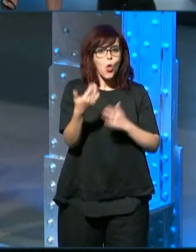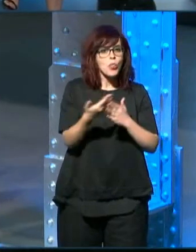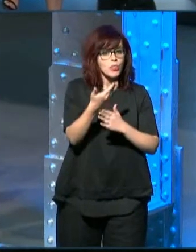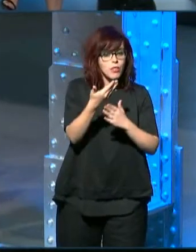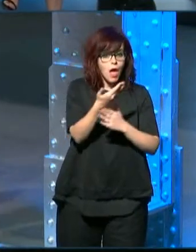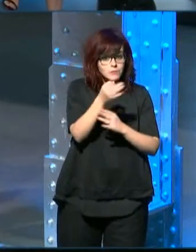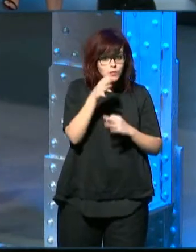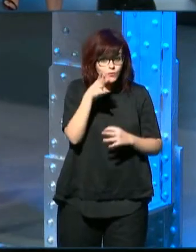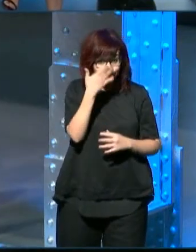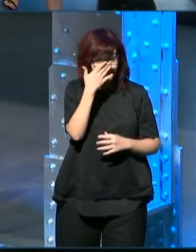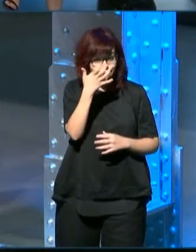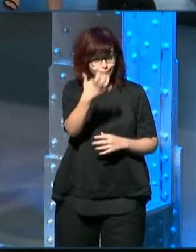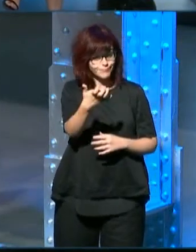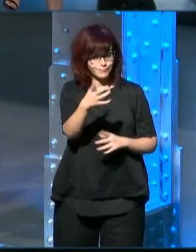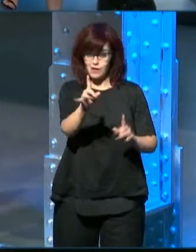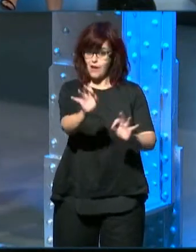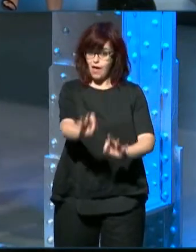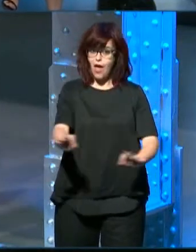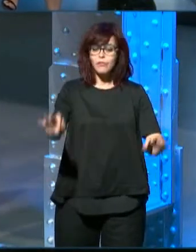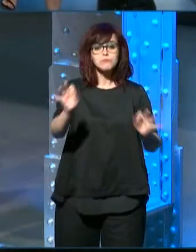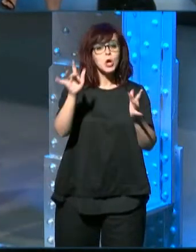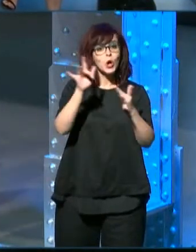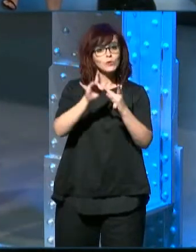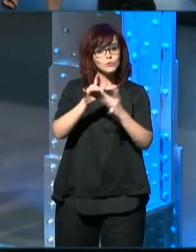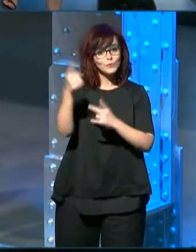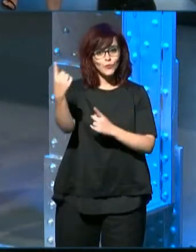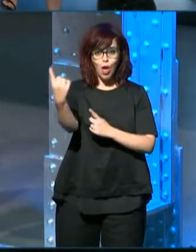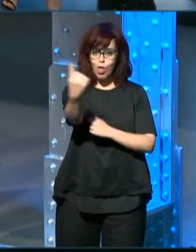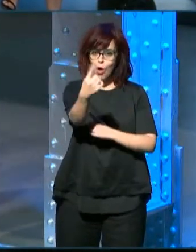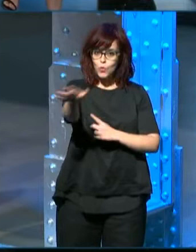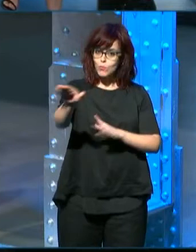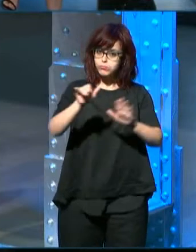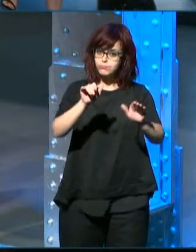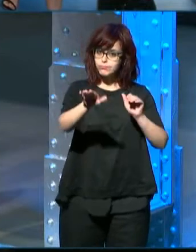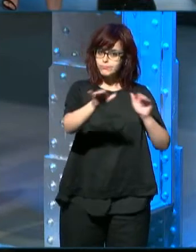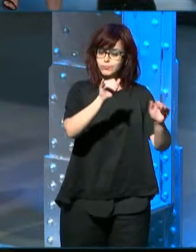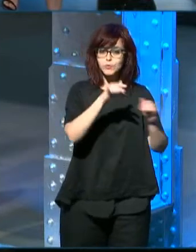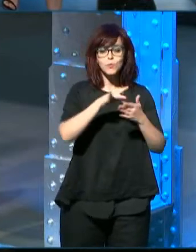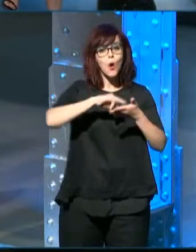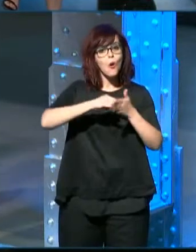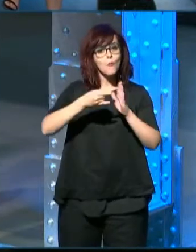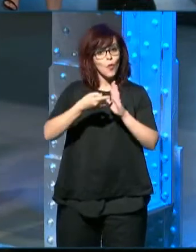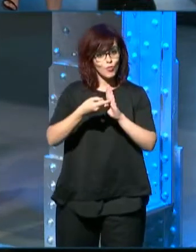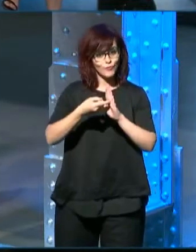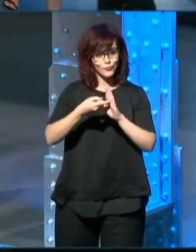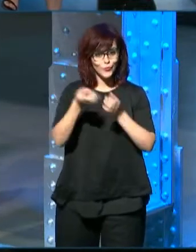menos, pero no. O sea, nosotros contactamos con cada uno de ellos, les explicamos el proyecto que